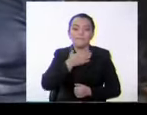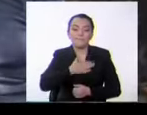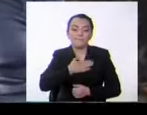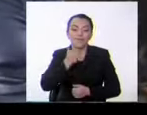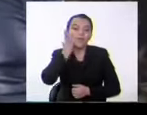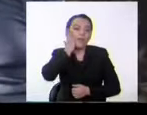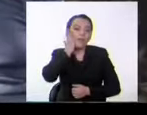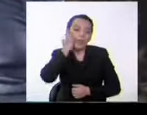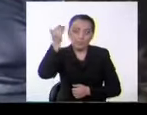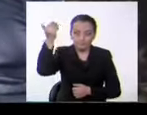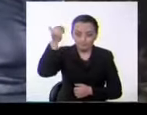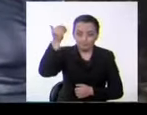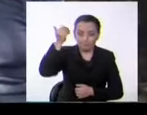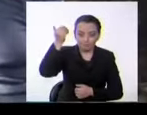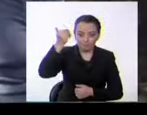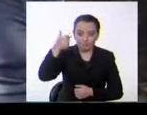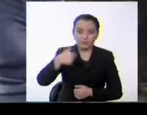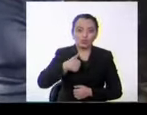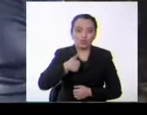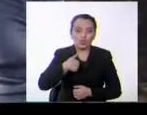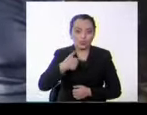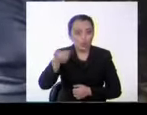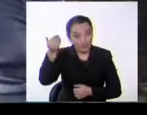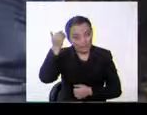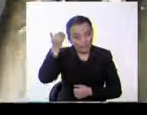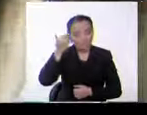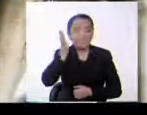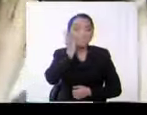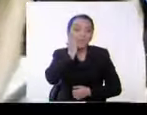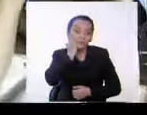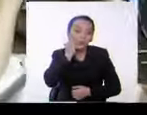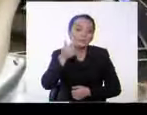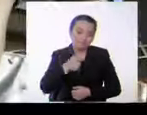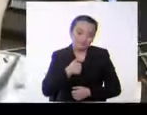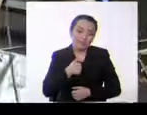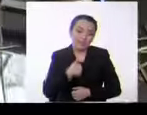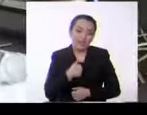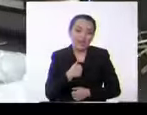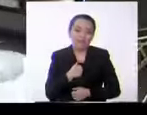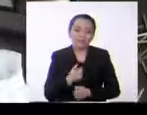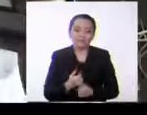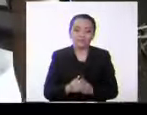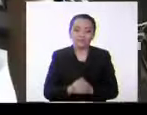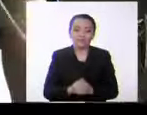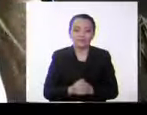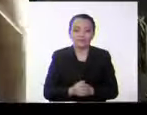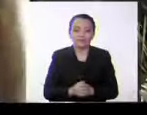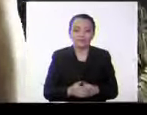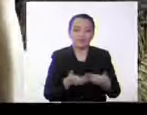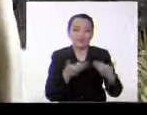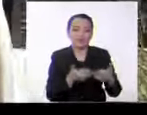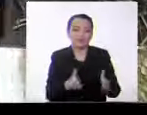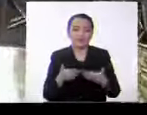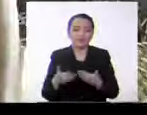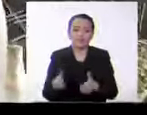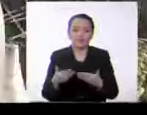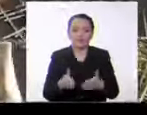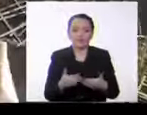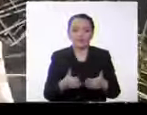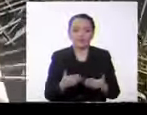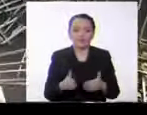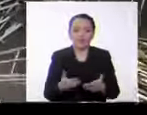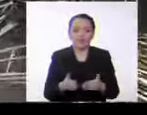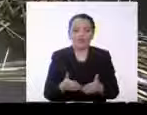y yo aprendí con lo que mi madre me enseñó también. Acá en Nahuizalco hay diferentes